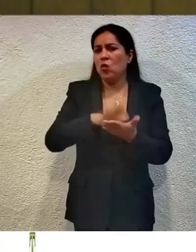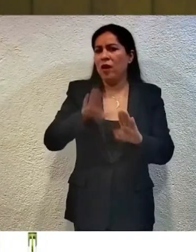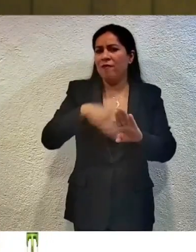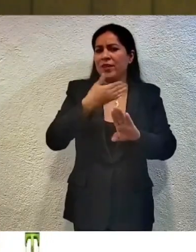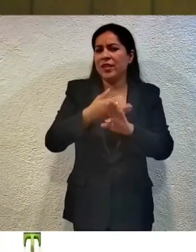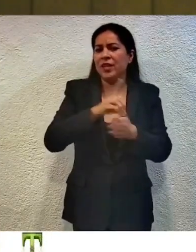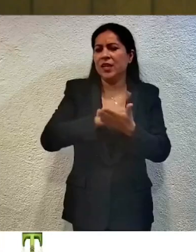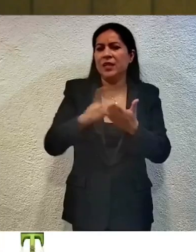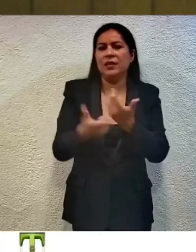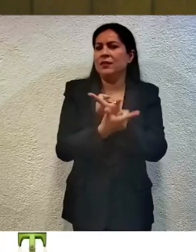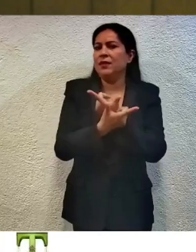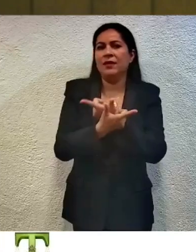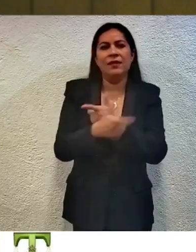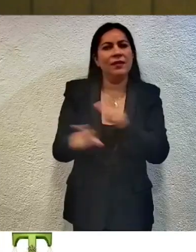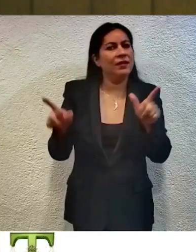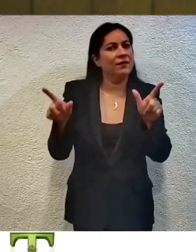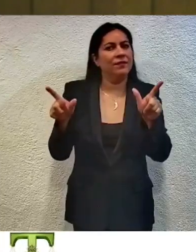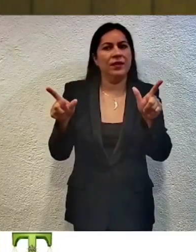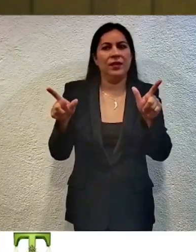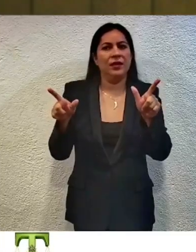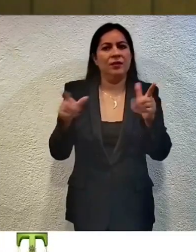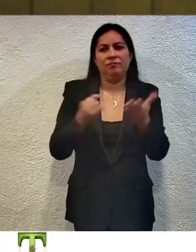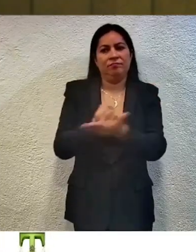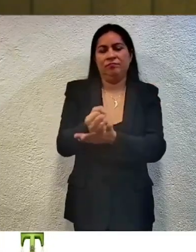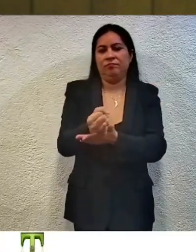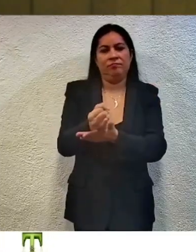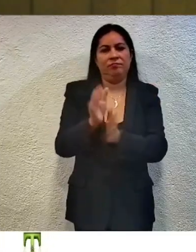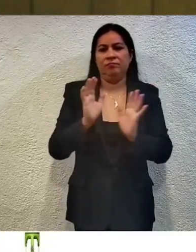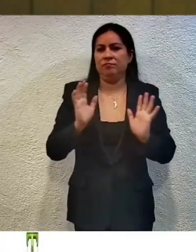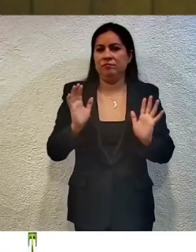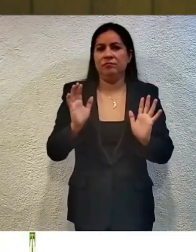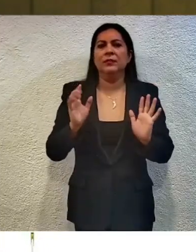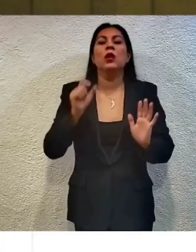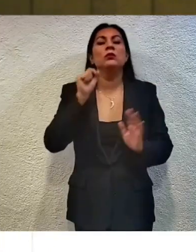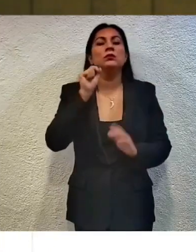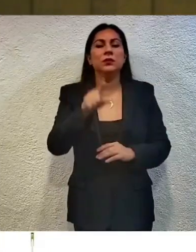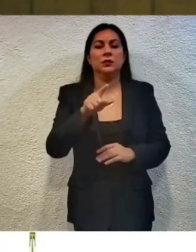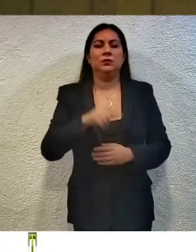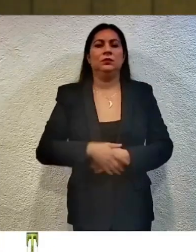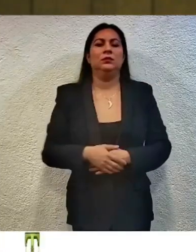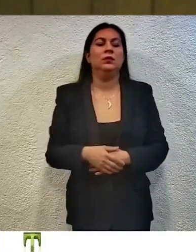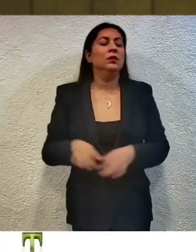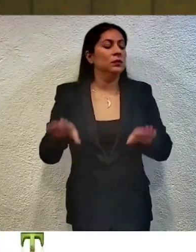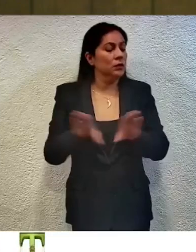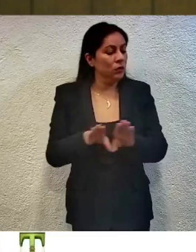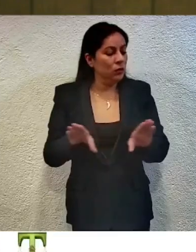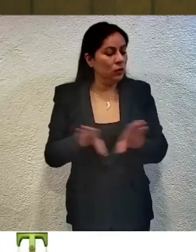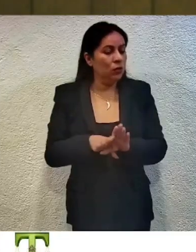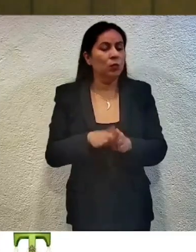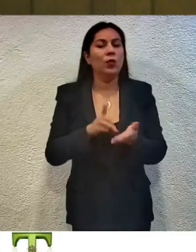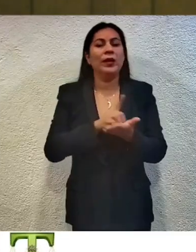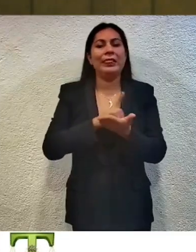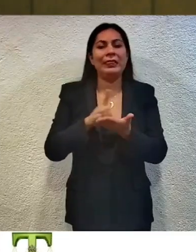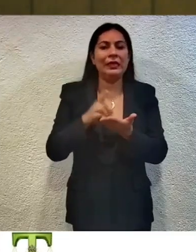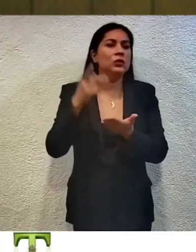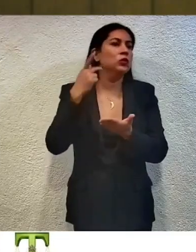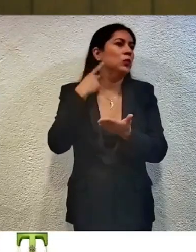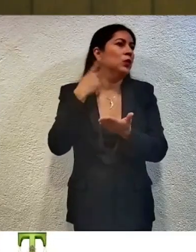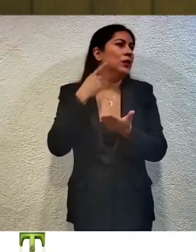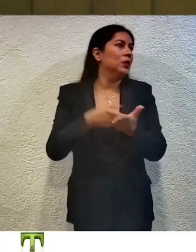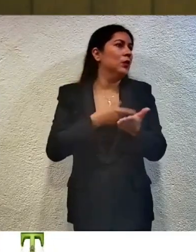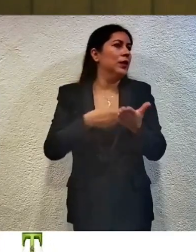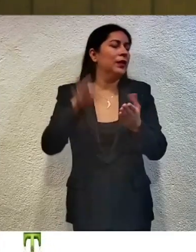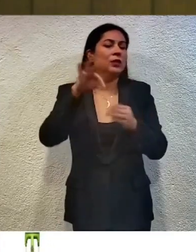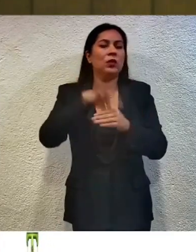derecho de libre y autodeterminación de los mismos, así como el derecho político